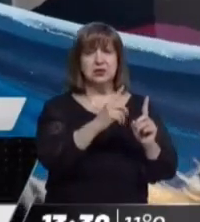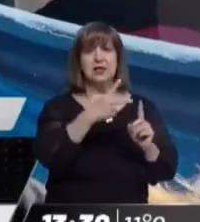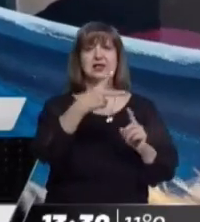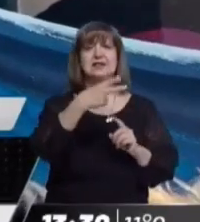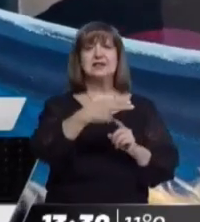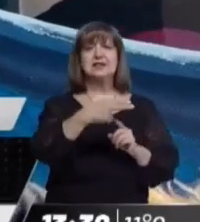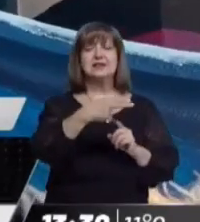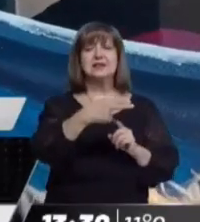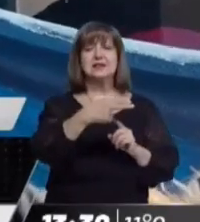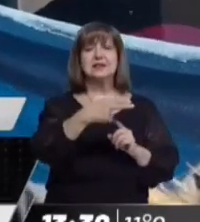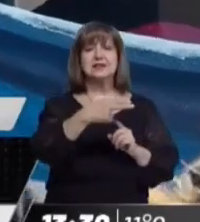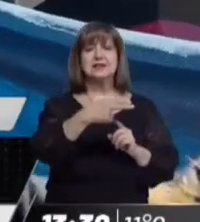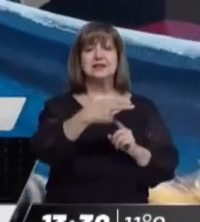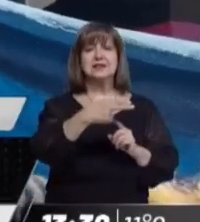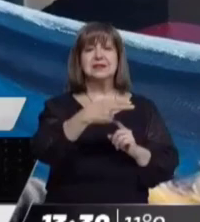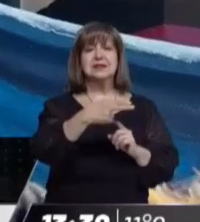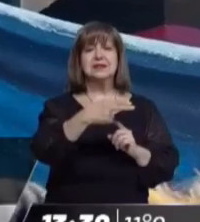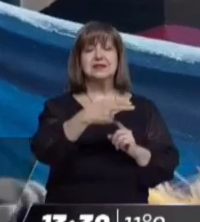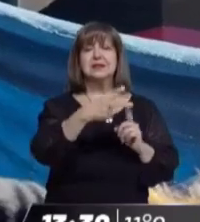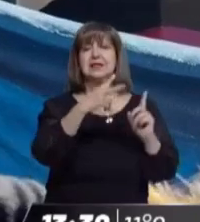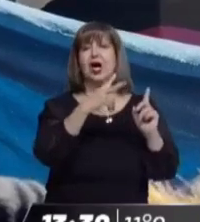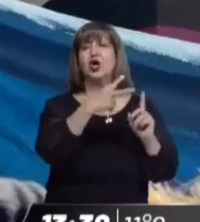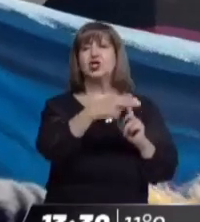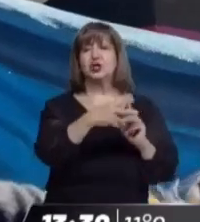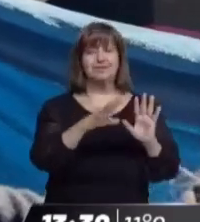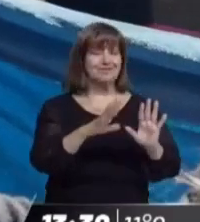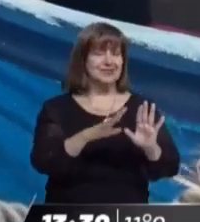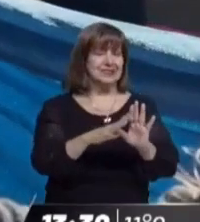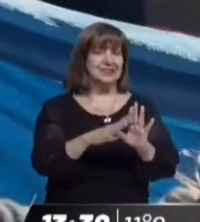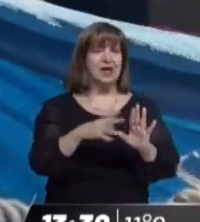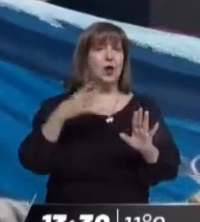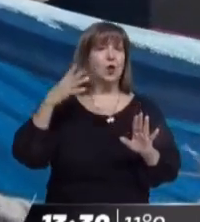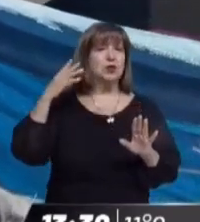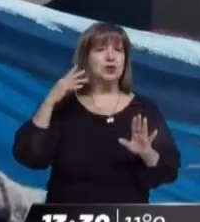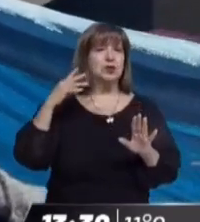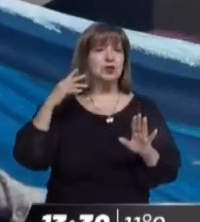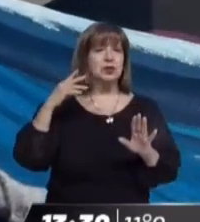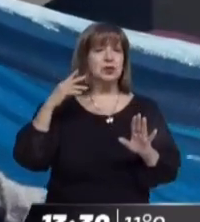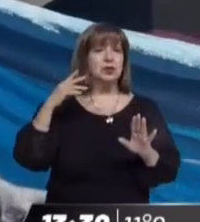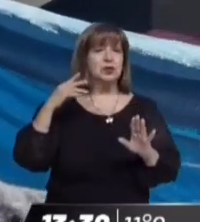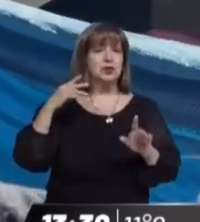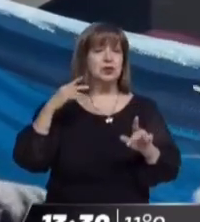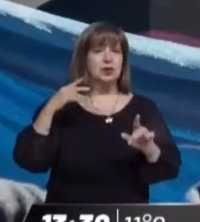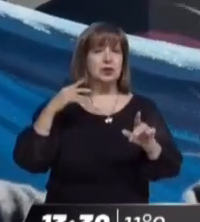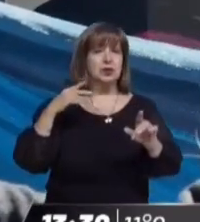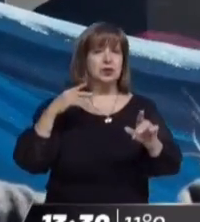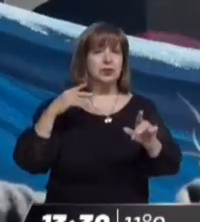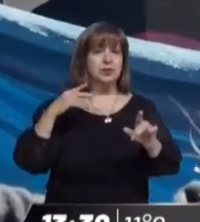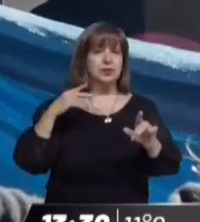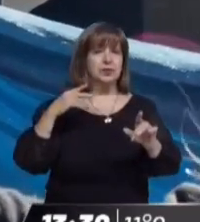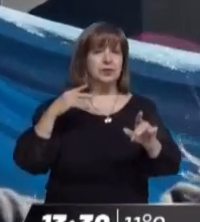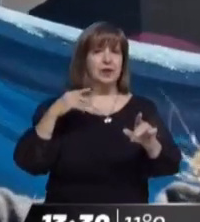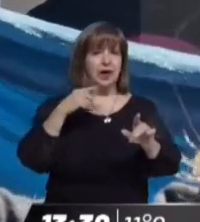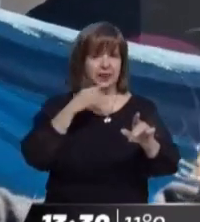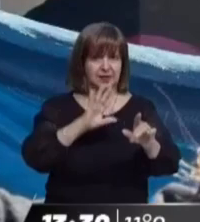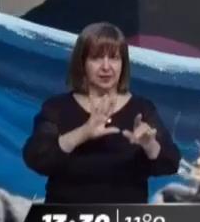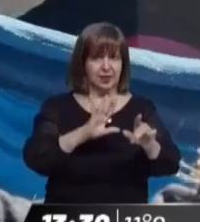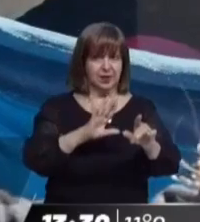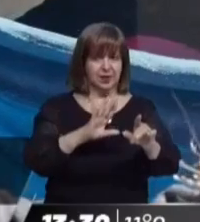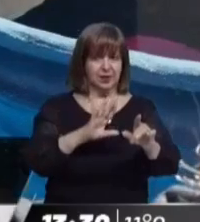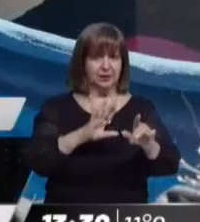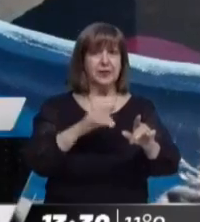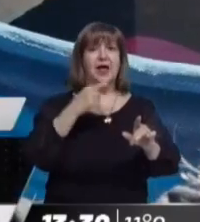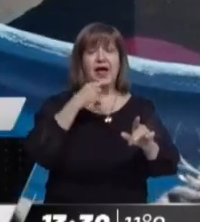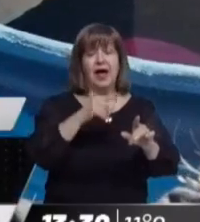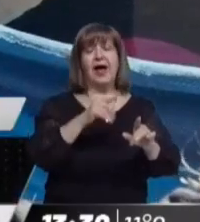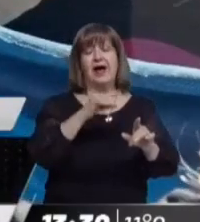Ya volvemos en vivo a la escuela Matienzo. Está Marisol Venegas hablando con la directora, muy pocos alumnos en el día de hoy. A ver ahí, dale.